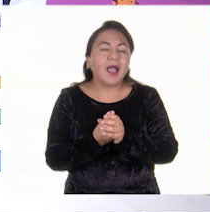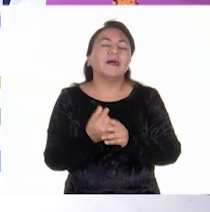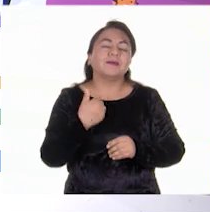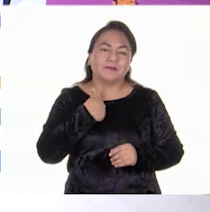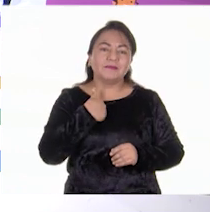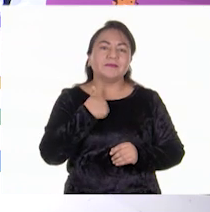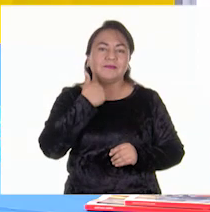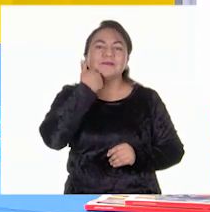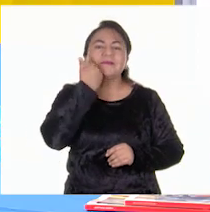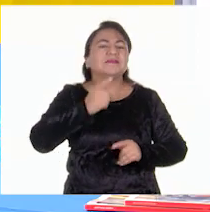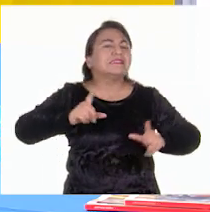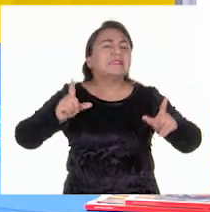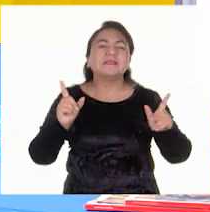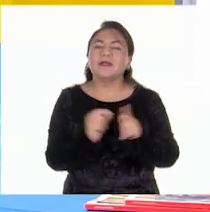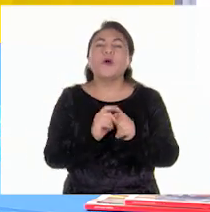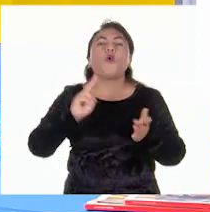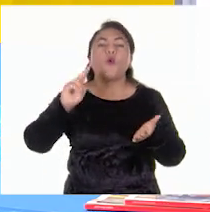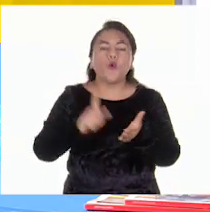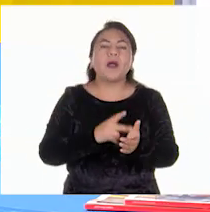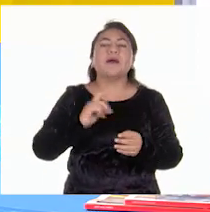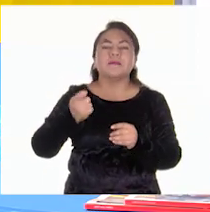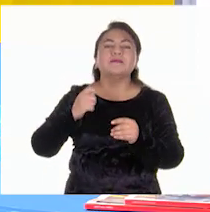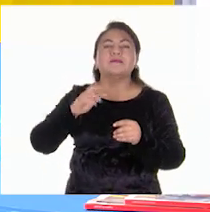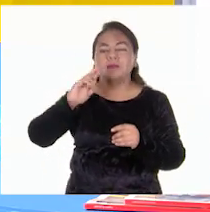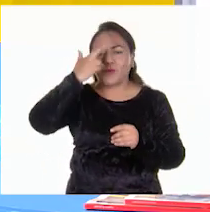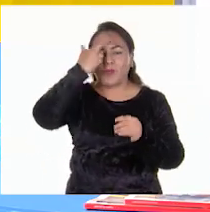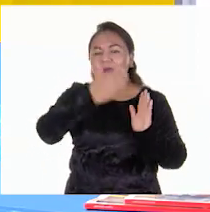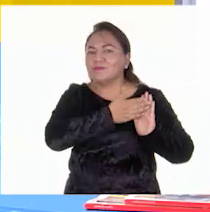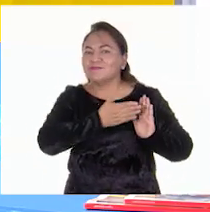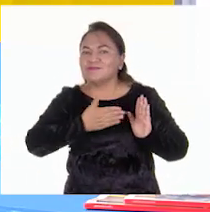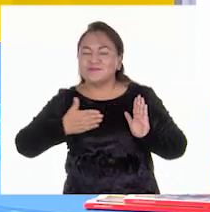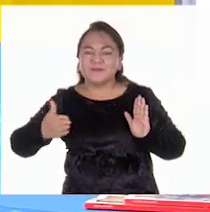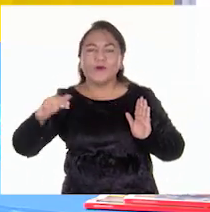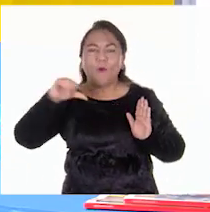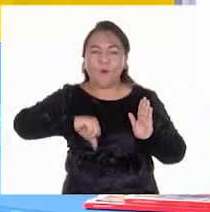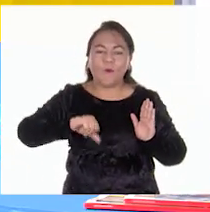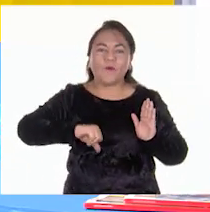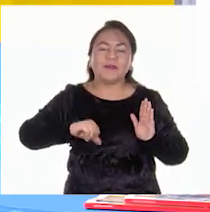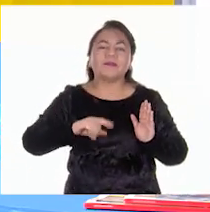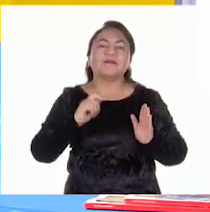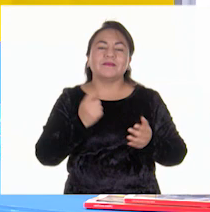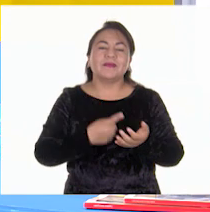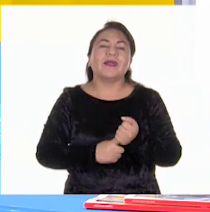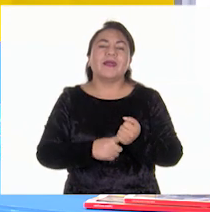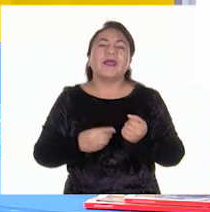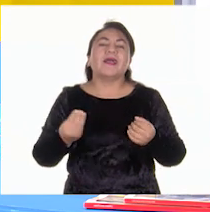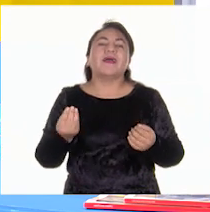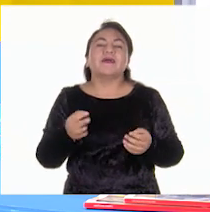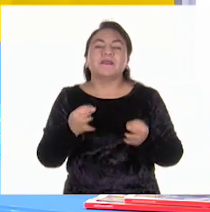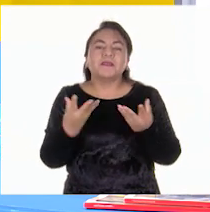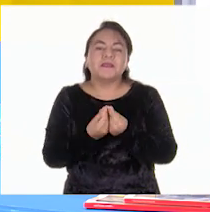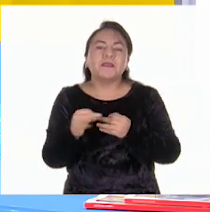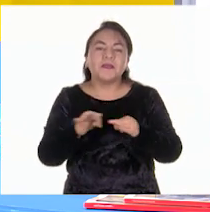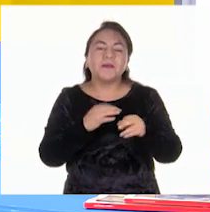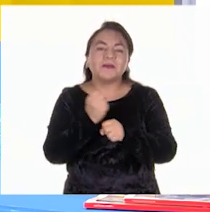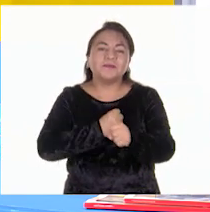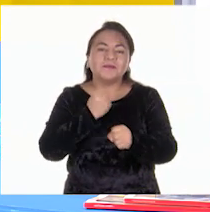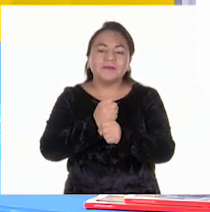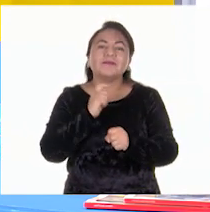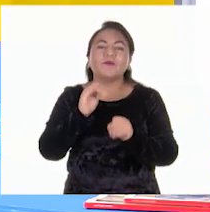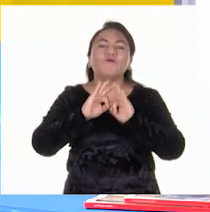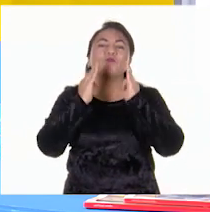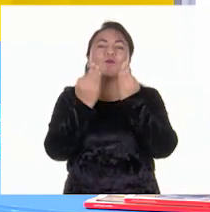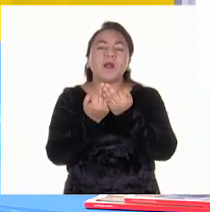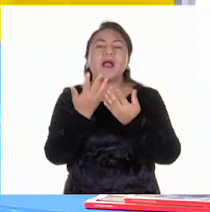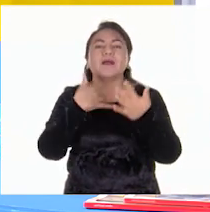gustaría hacer una breve recapitulación de los aprendizajes y las actividades que llevamos a cabo al trabajar con la práctica social del